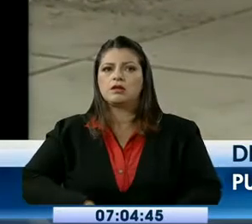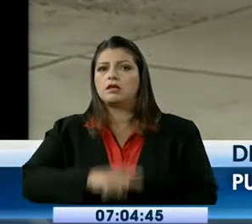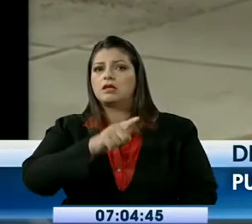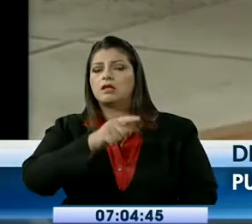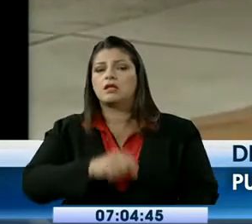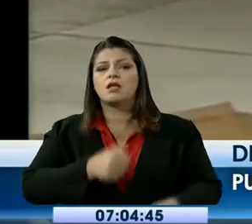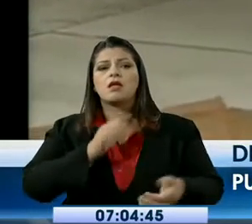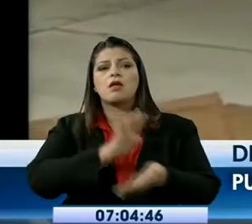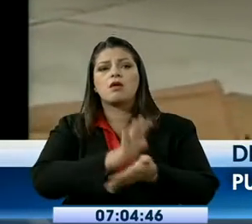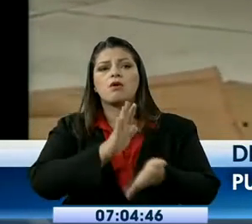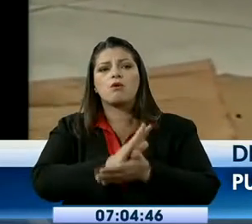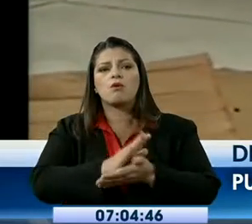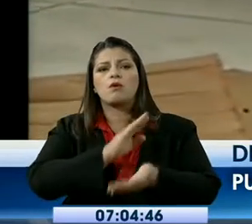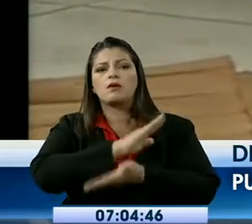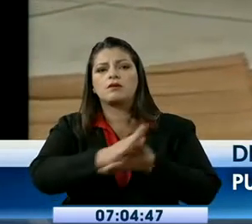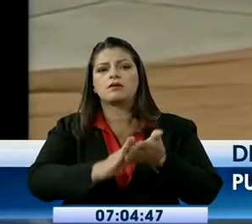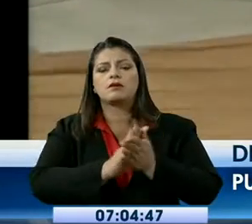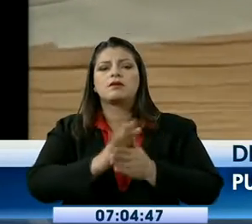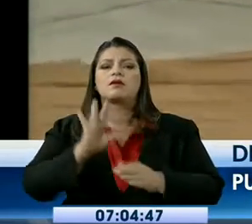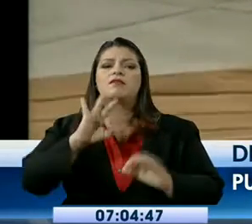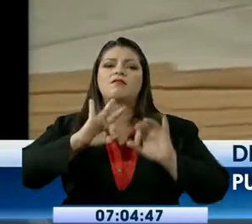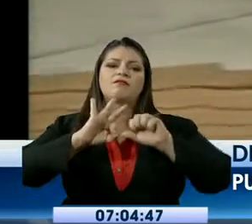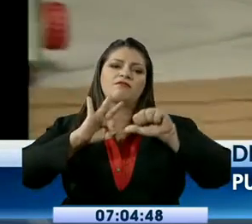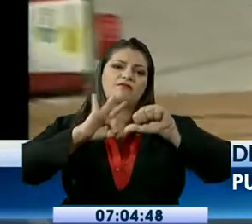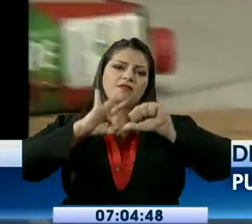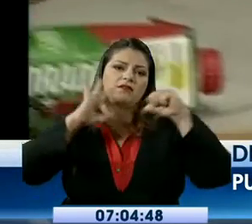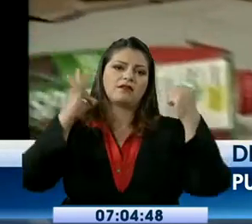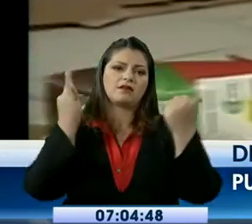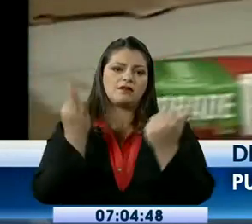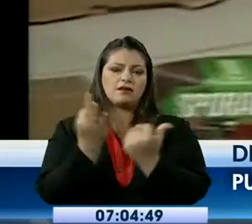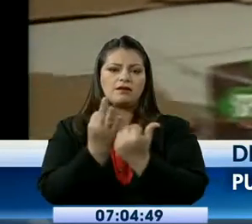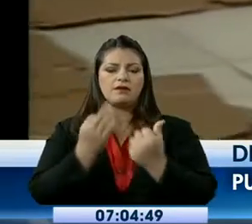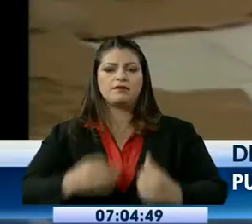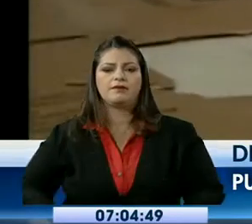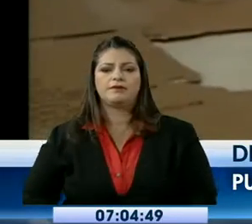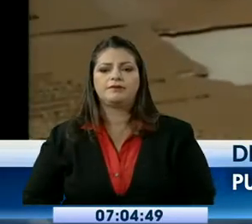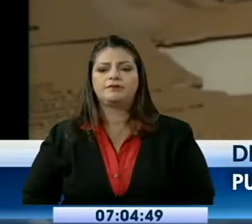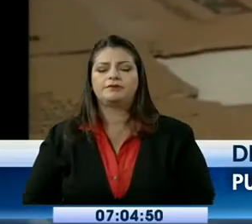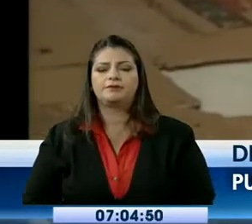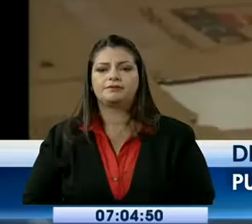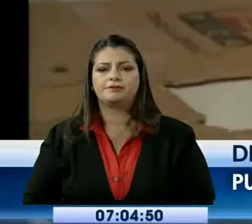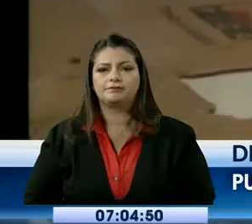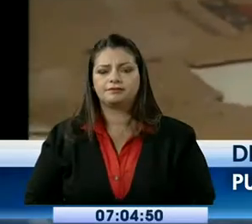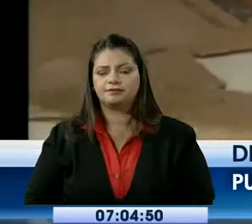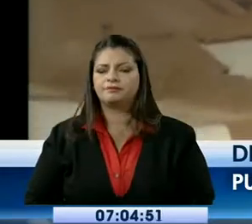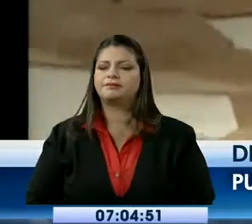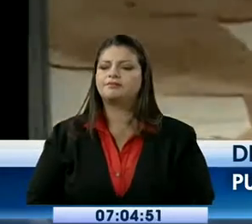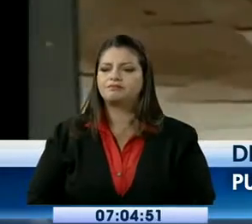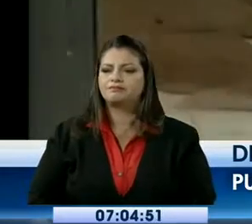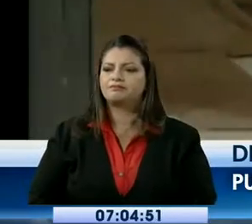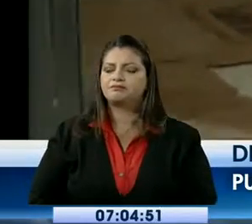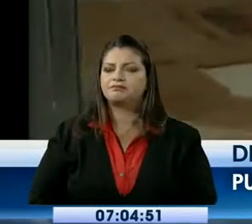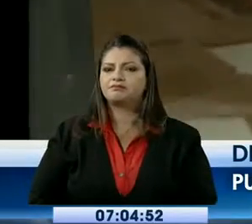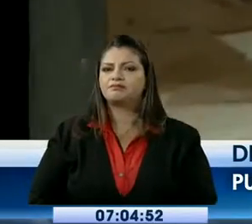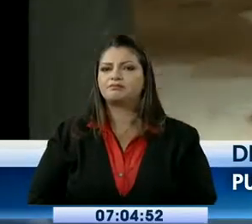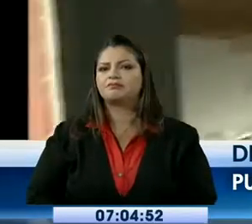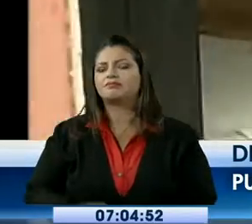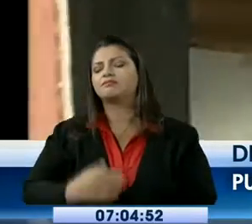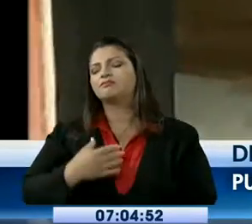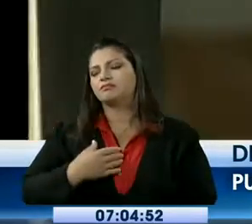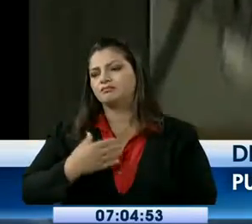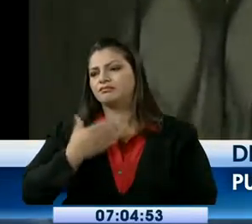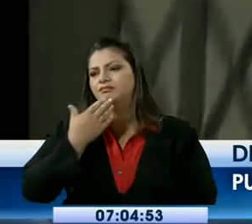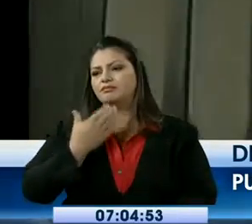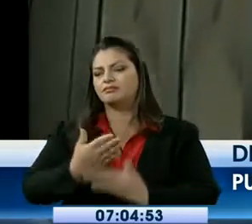tampoco hace nada, no hace nada por eso. Tampoco les compete. Muchas gracias, mi señora. Caballero, muy buenos días. También usted es morador del sector, me recuerda su